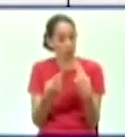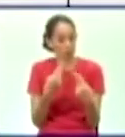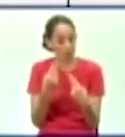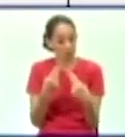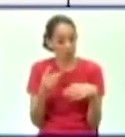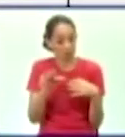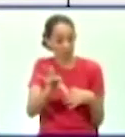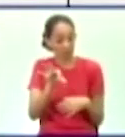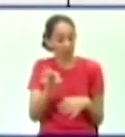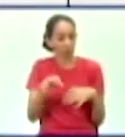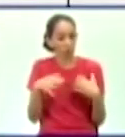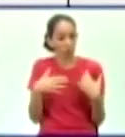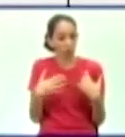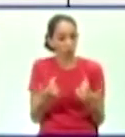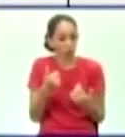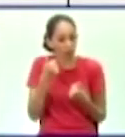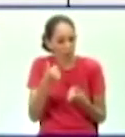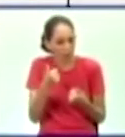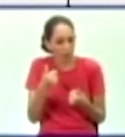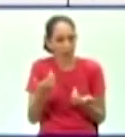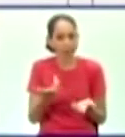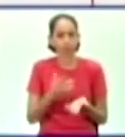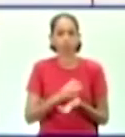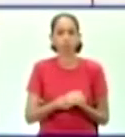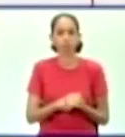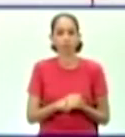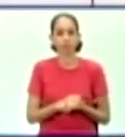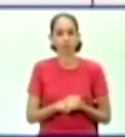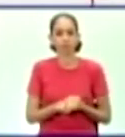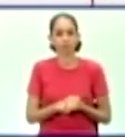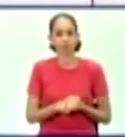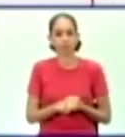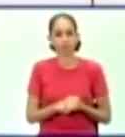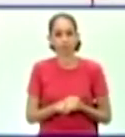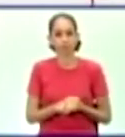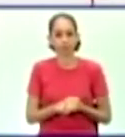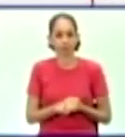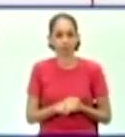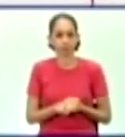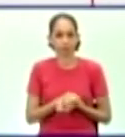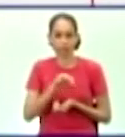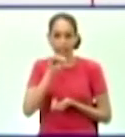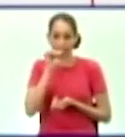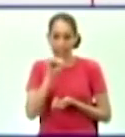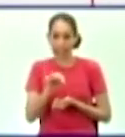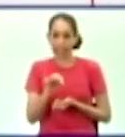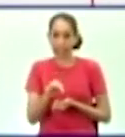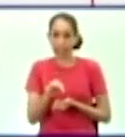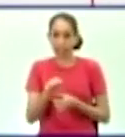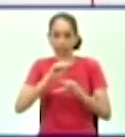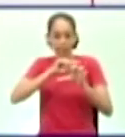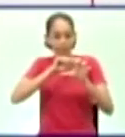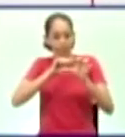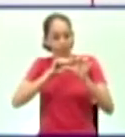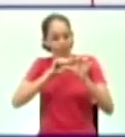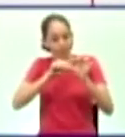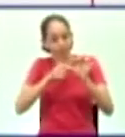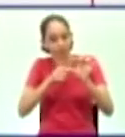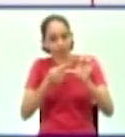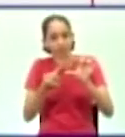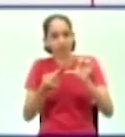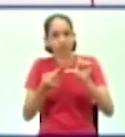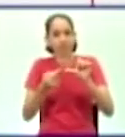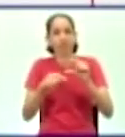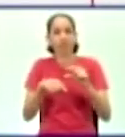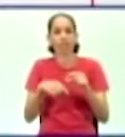también tienes este esquema. Bien, entre estos ángulos, entre